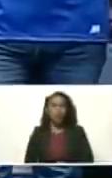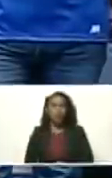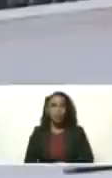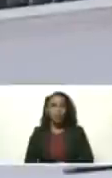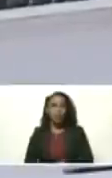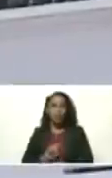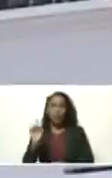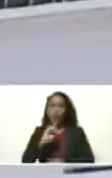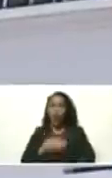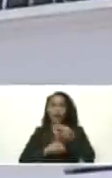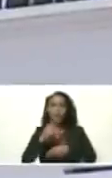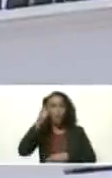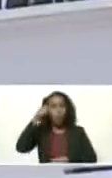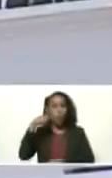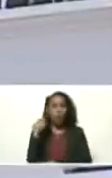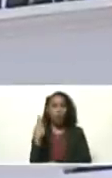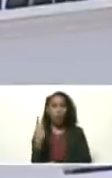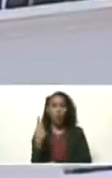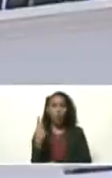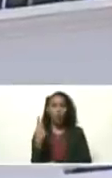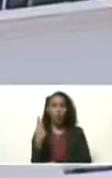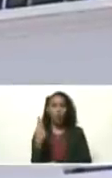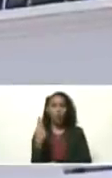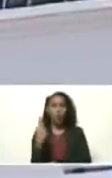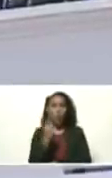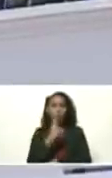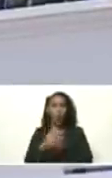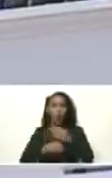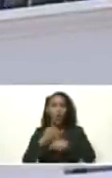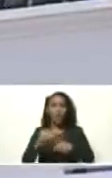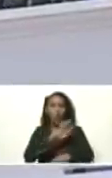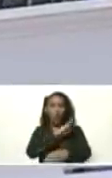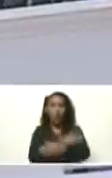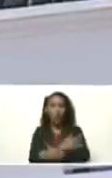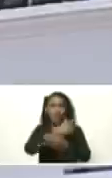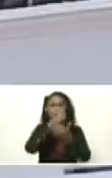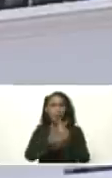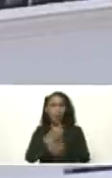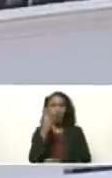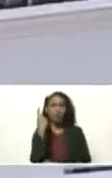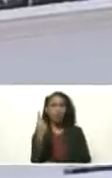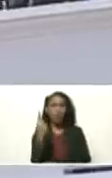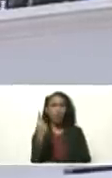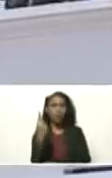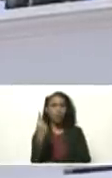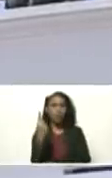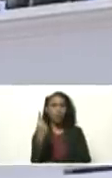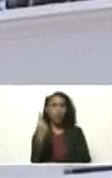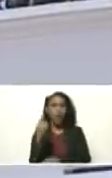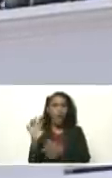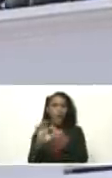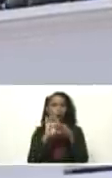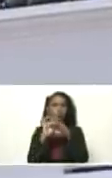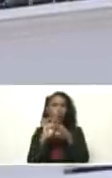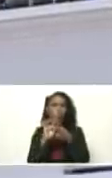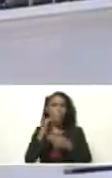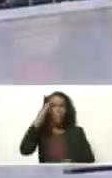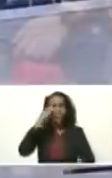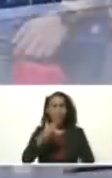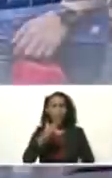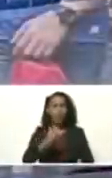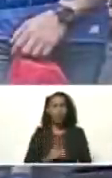No hubo pueblo solo, no hubo fuerza armada sola. La unión